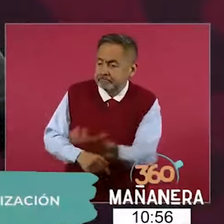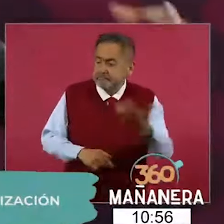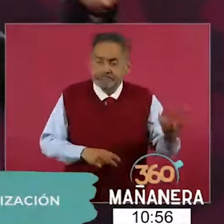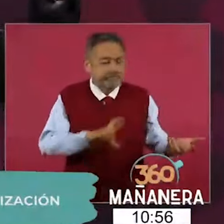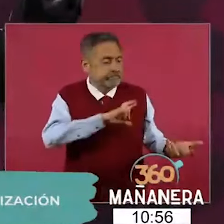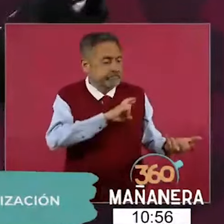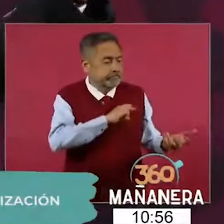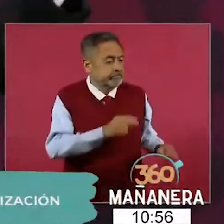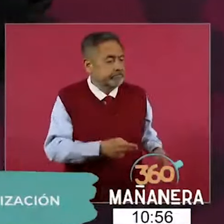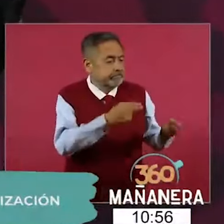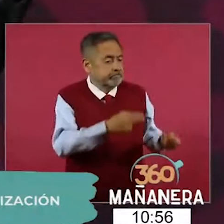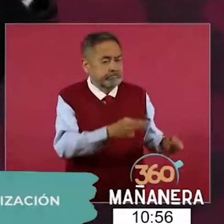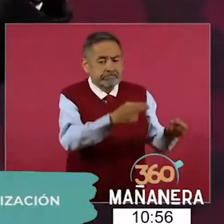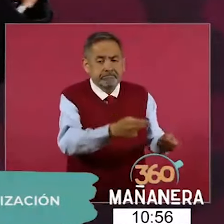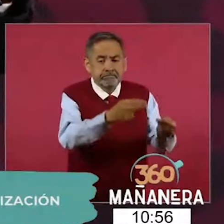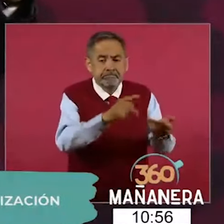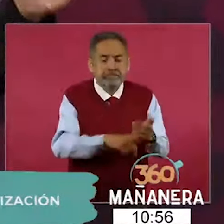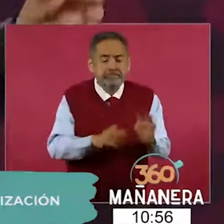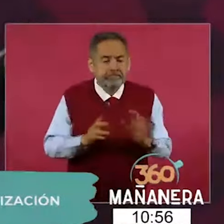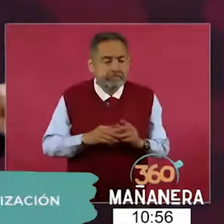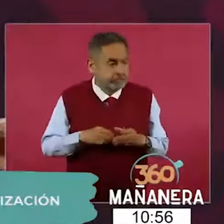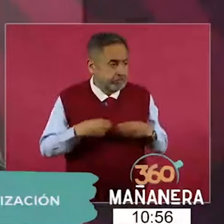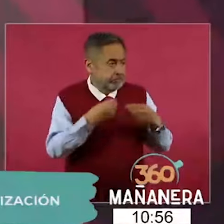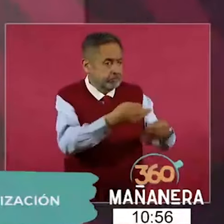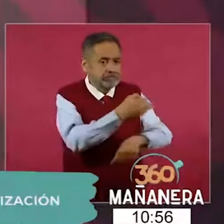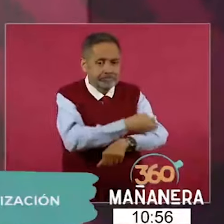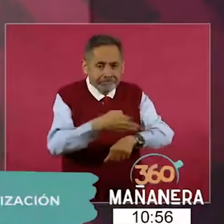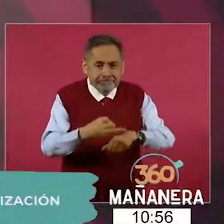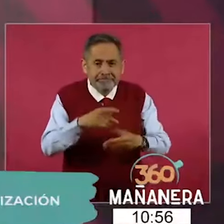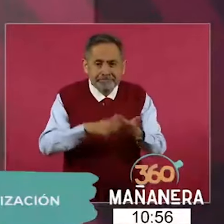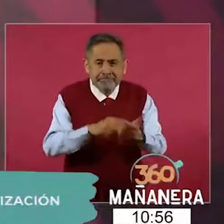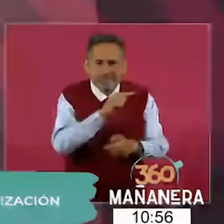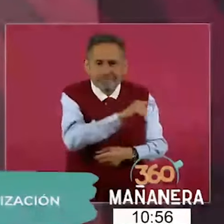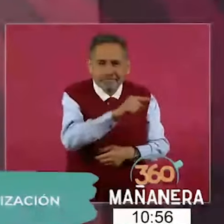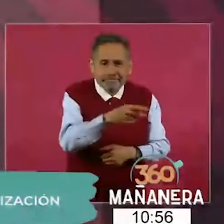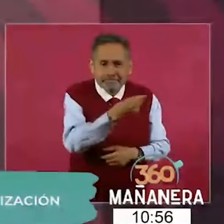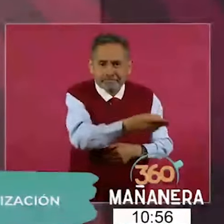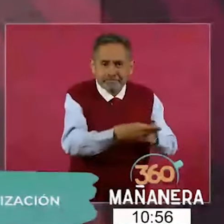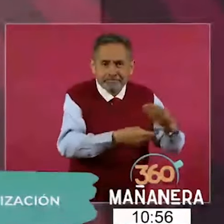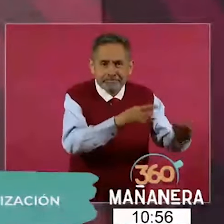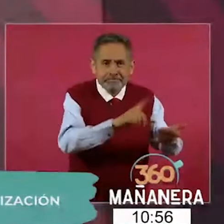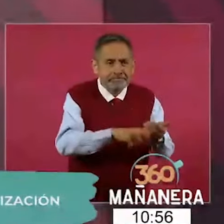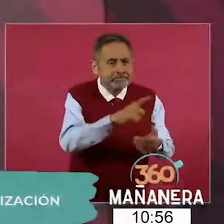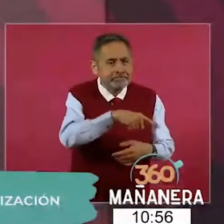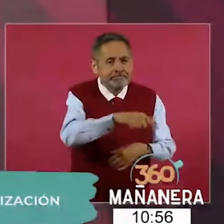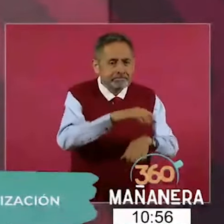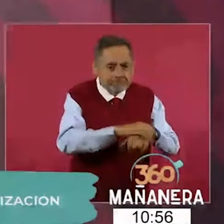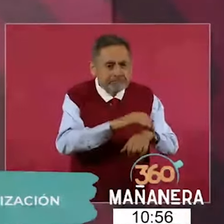las entregan a familiares, a amigos,